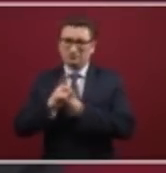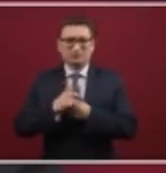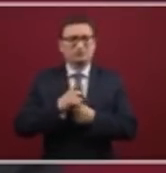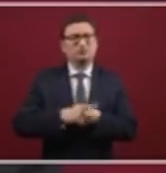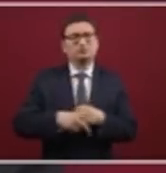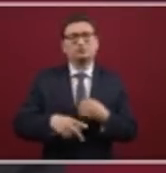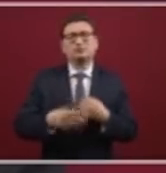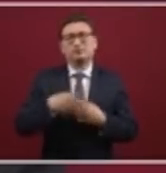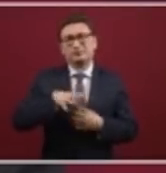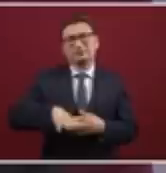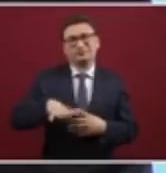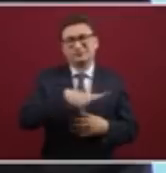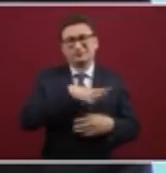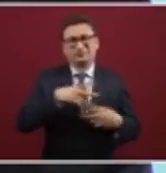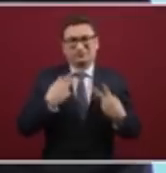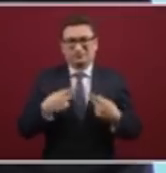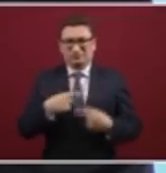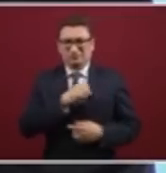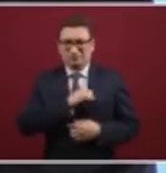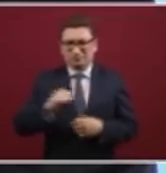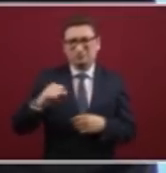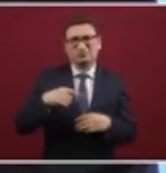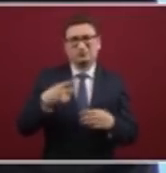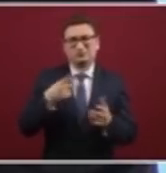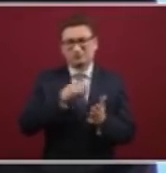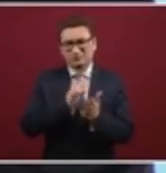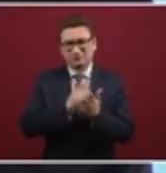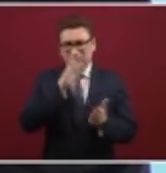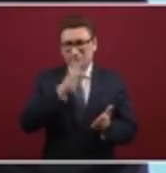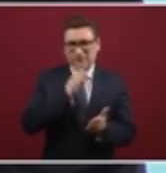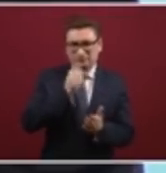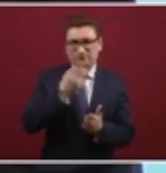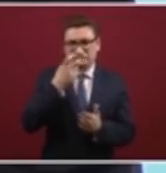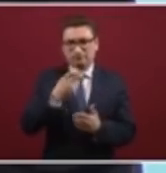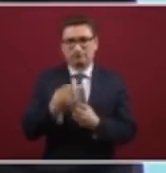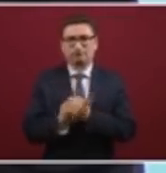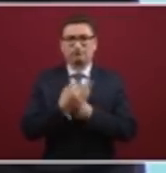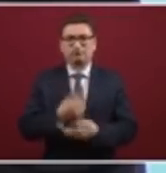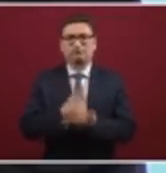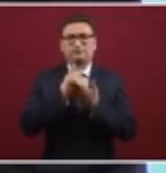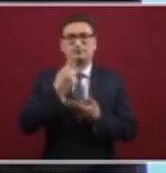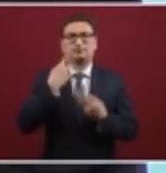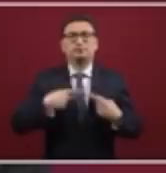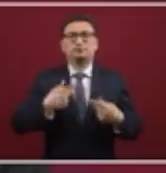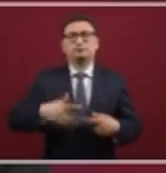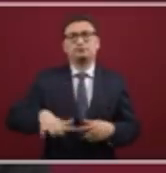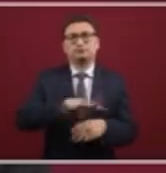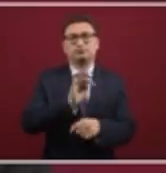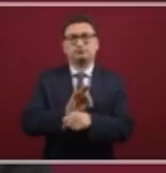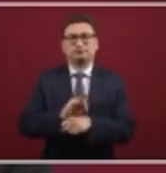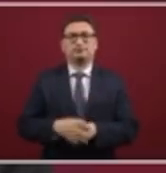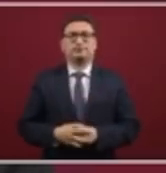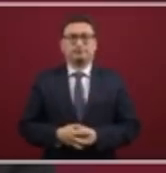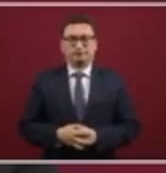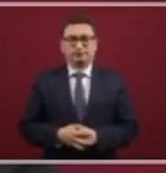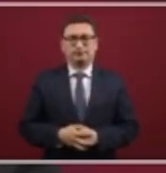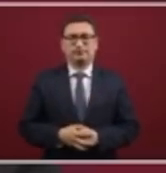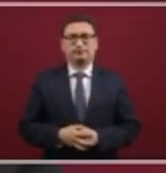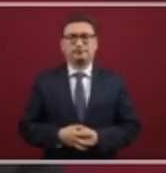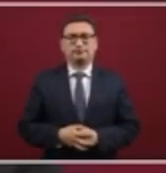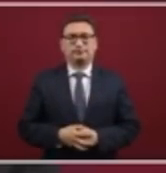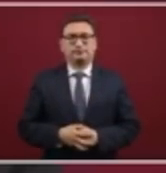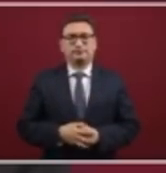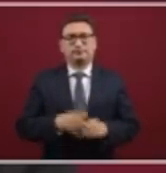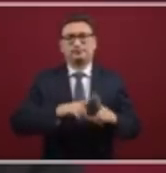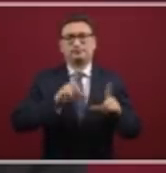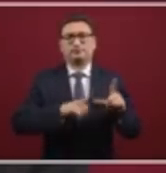violencia protegiendo a los ciudadanos que haya paz